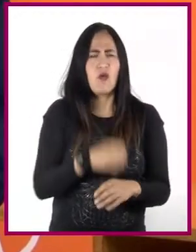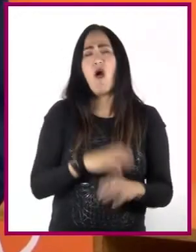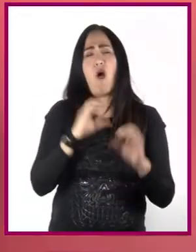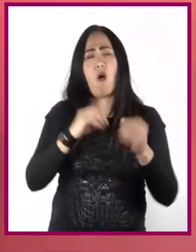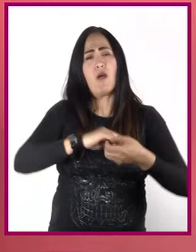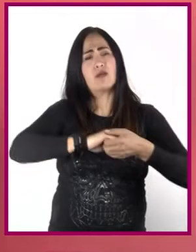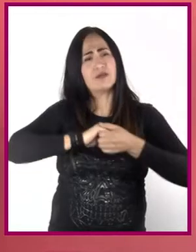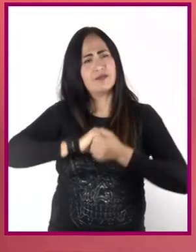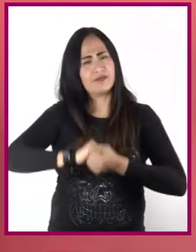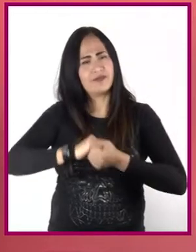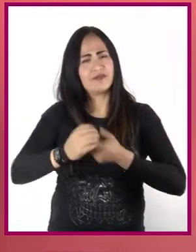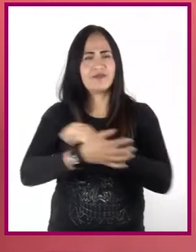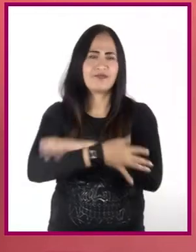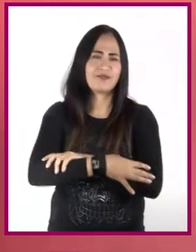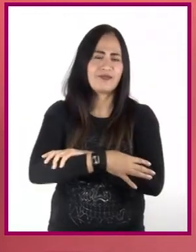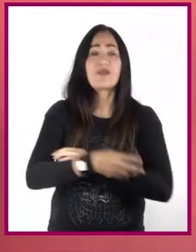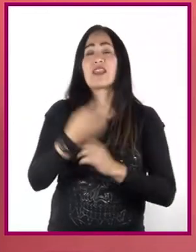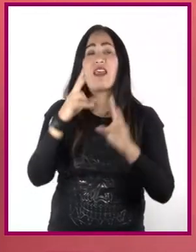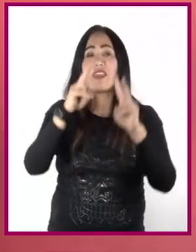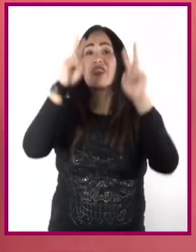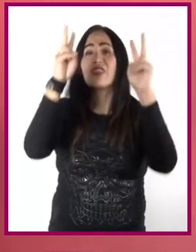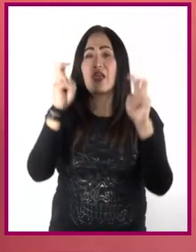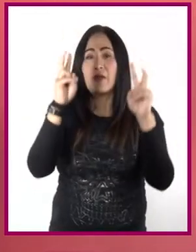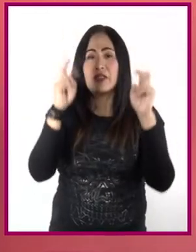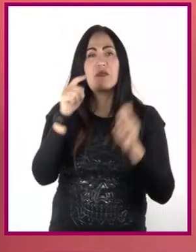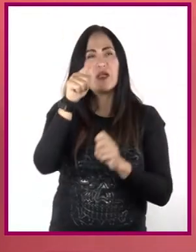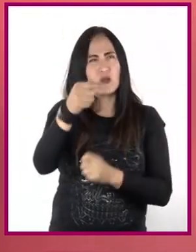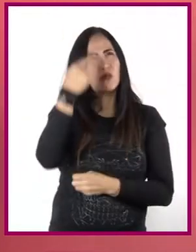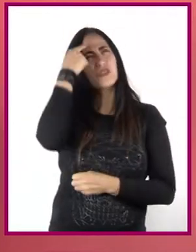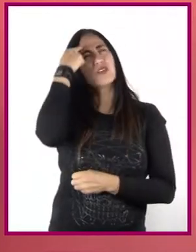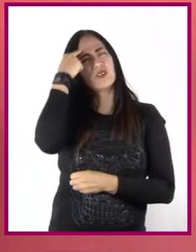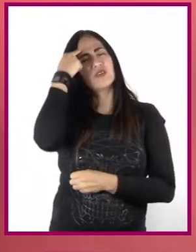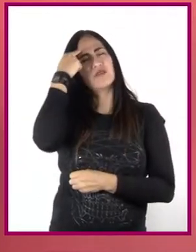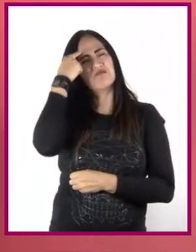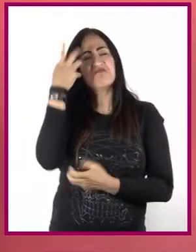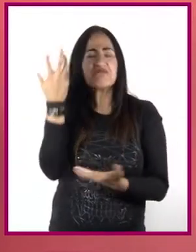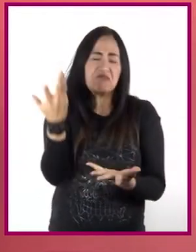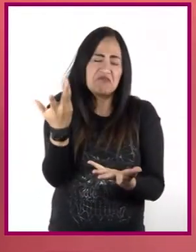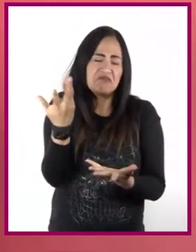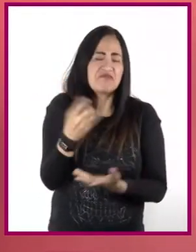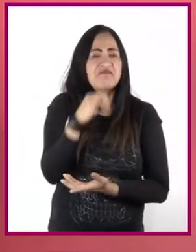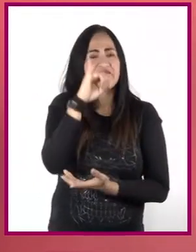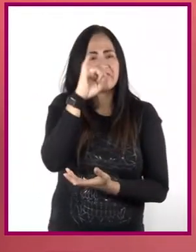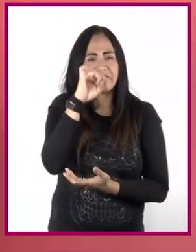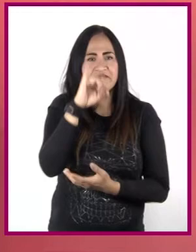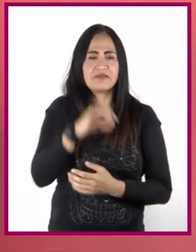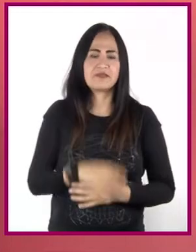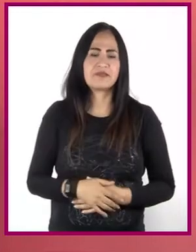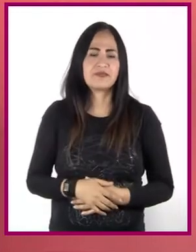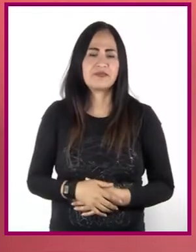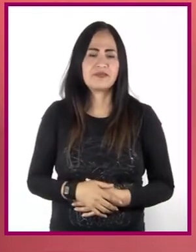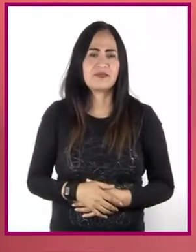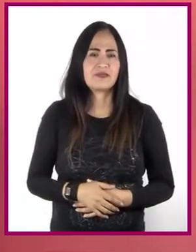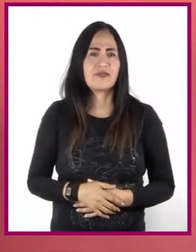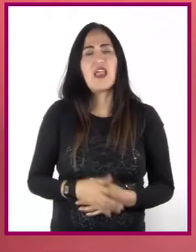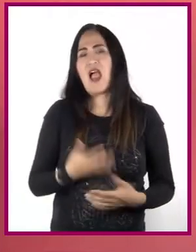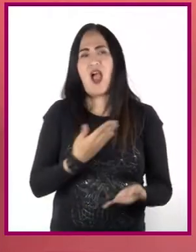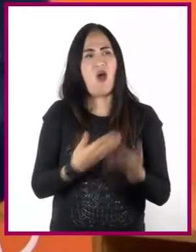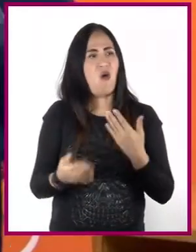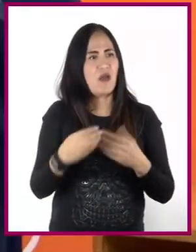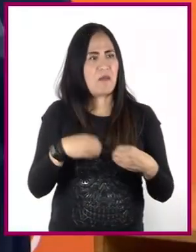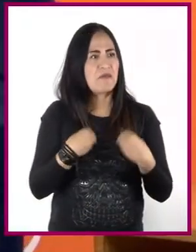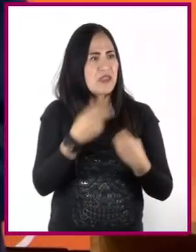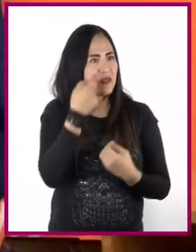son opciones de temas que seguramente has tenido en mente, pues son cosas que de una u otra forma vivimos